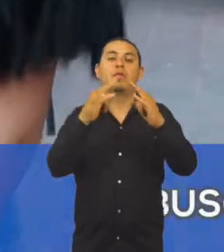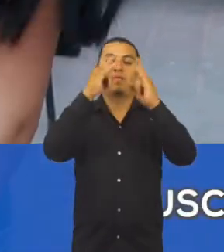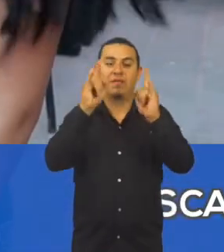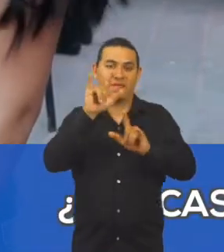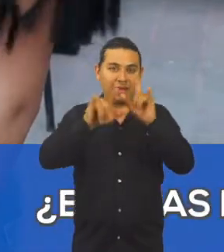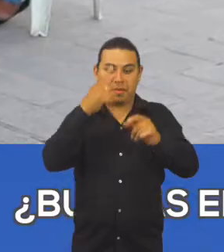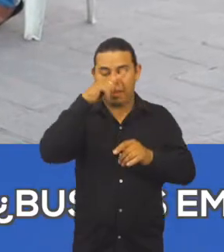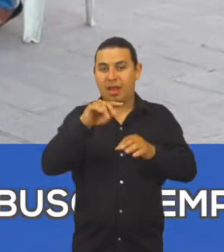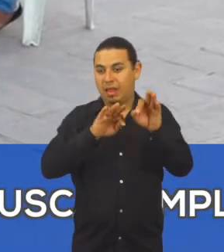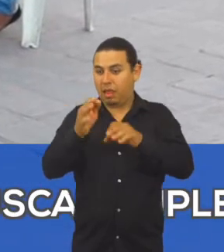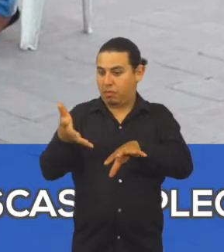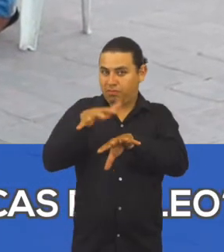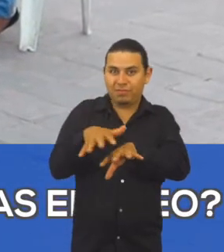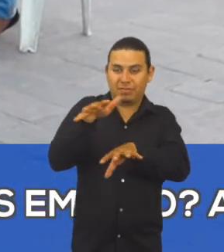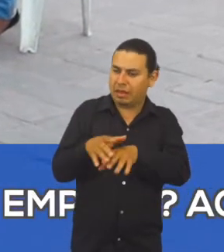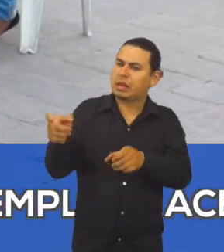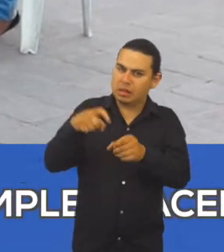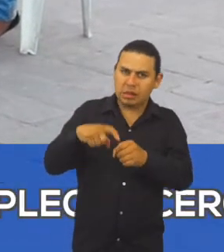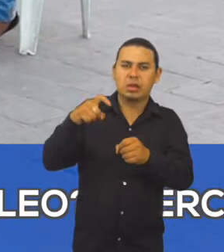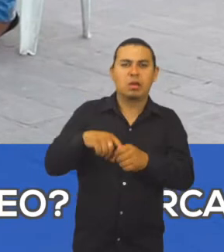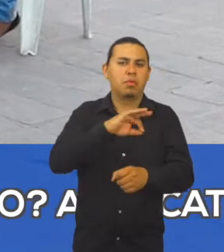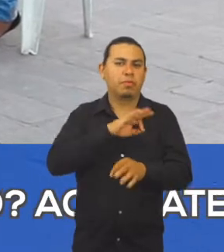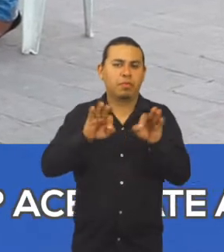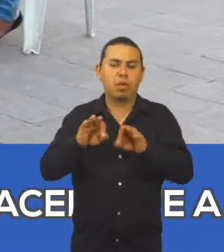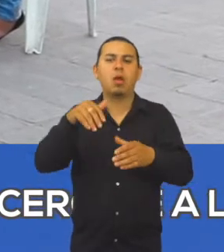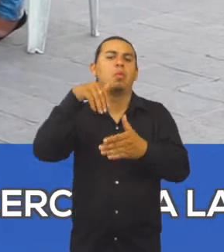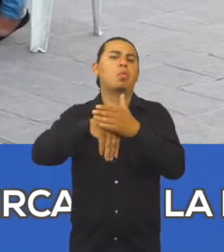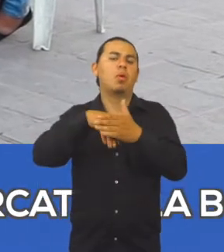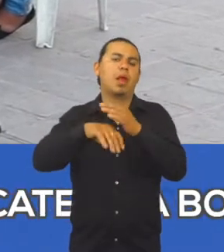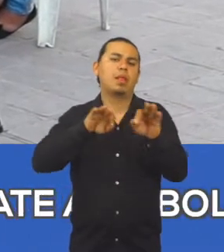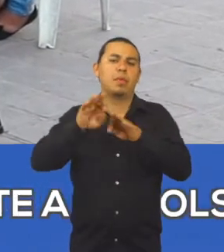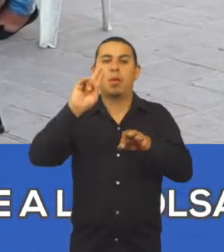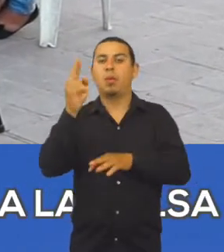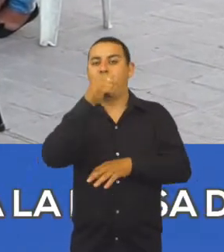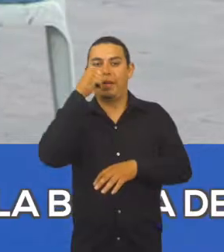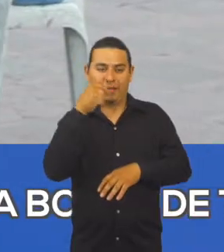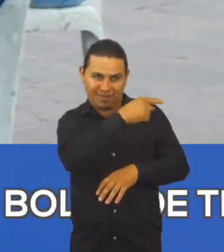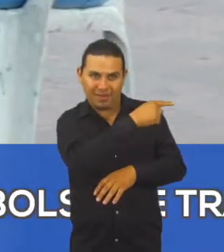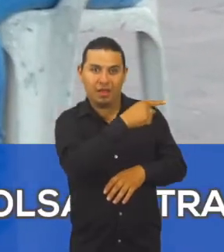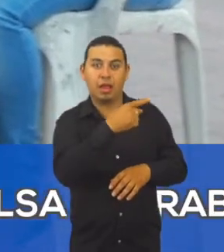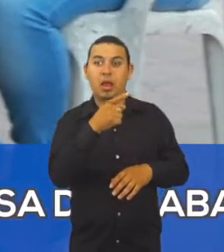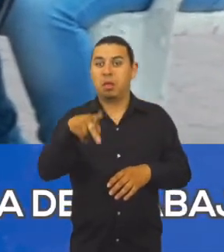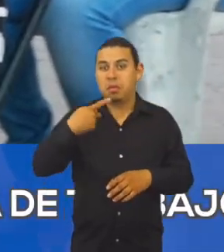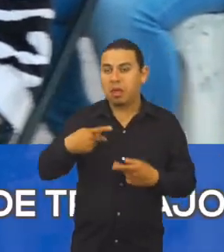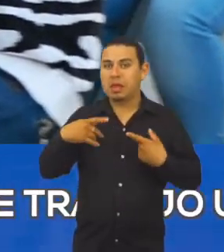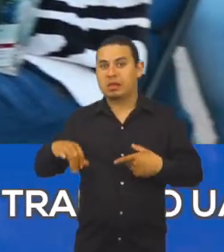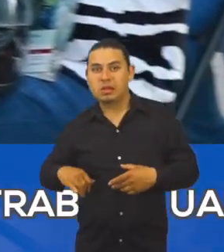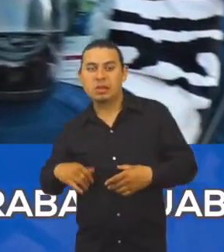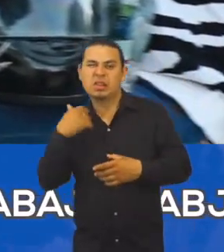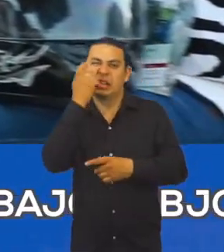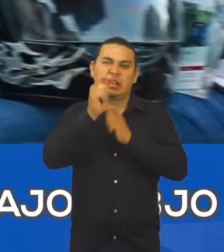Servicio Nacional de Empleo se encarga de la vinculación laboral y en este caso nos acercamos a la Bolsa de Trabajo de la Universidad para